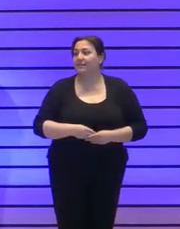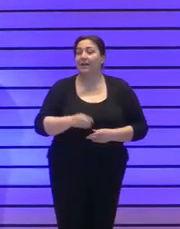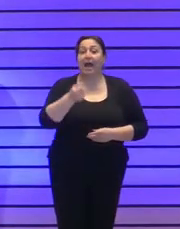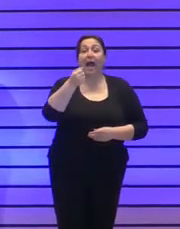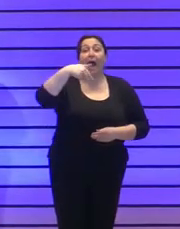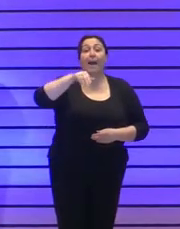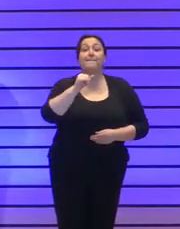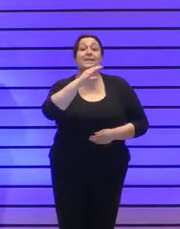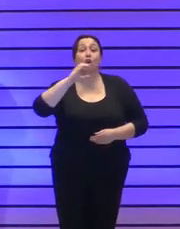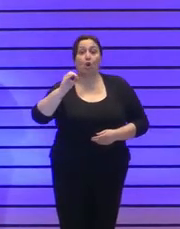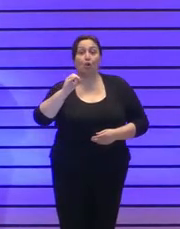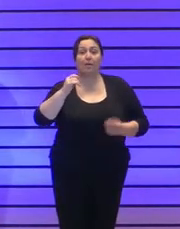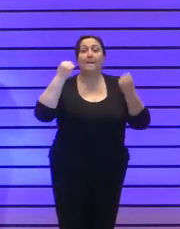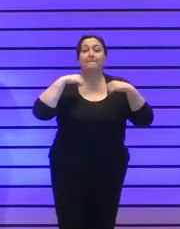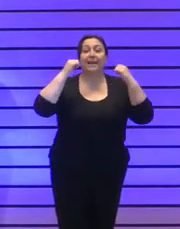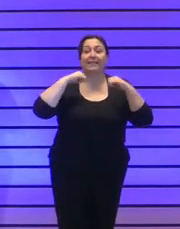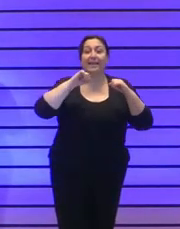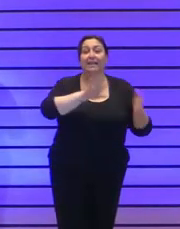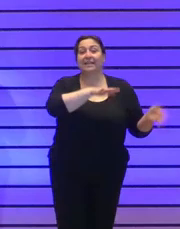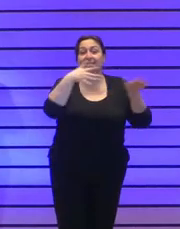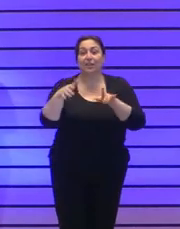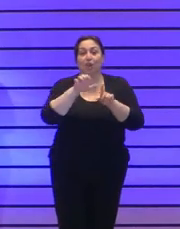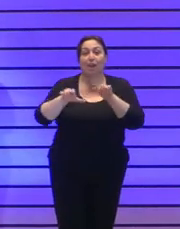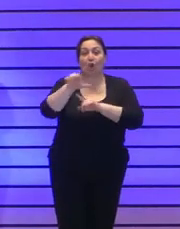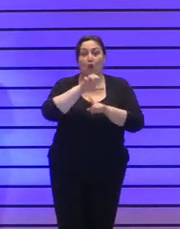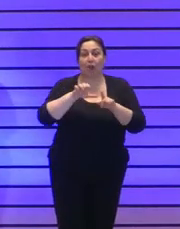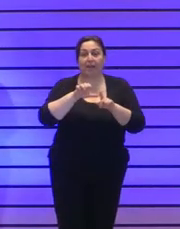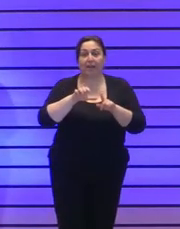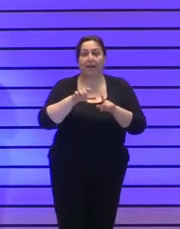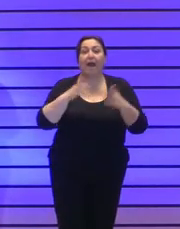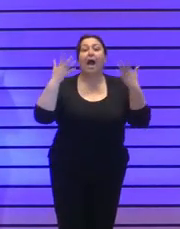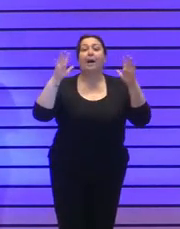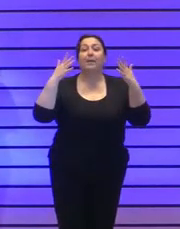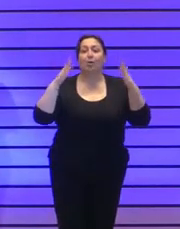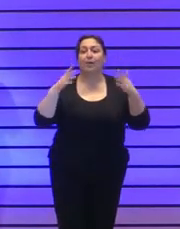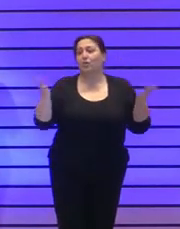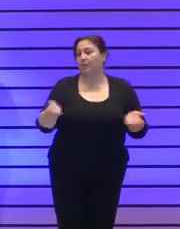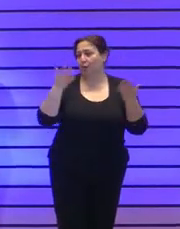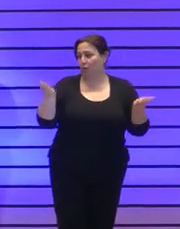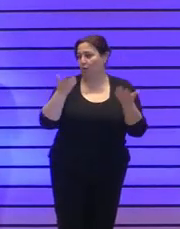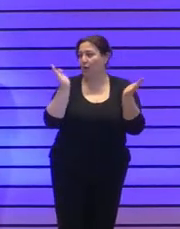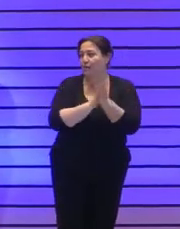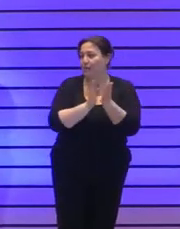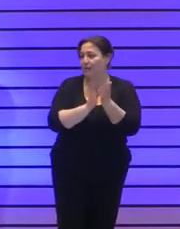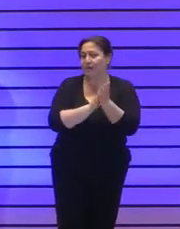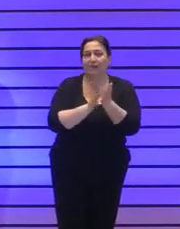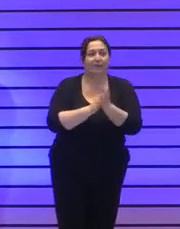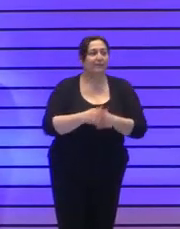Amico con su práctica transición ecológica de la entidad. Vamos aplaudiendo, pero así, de manera